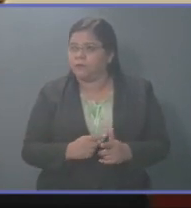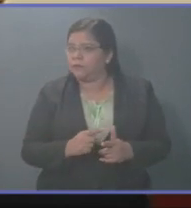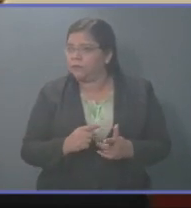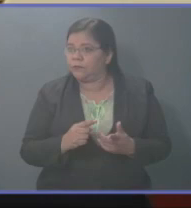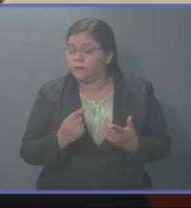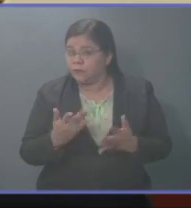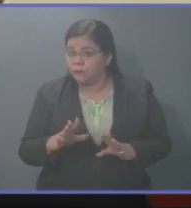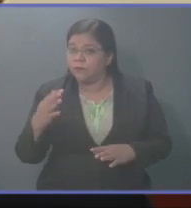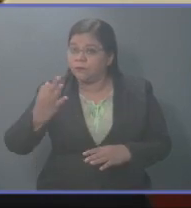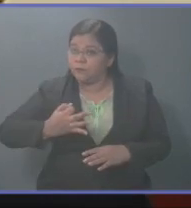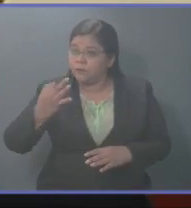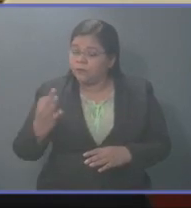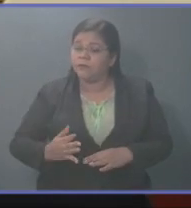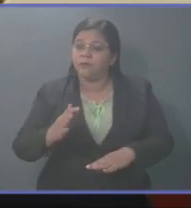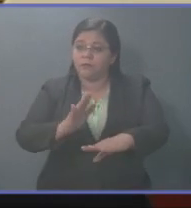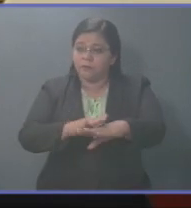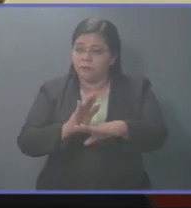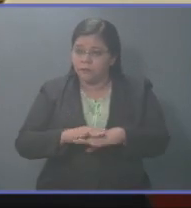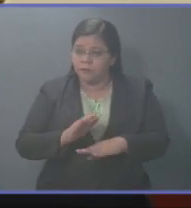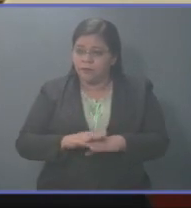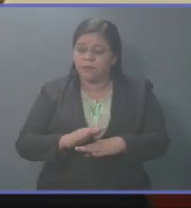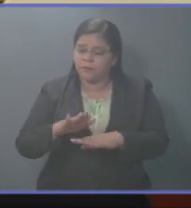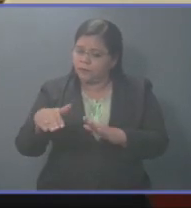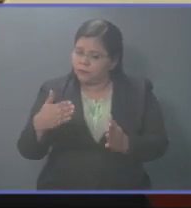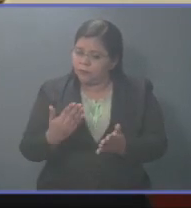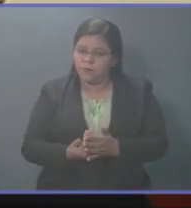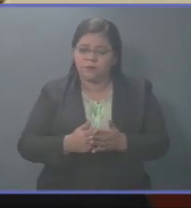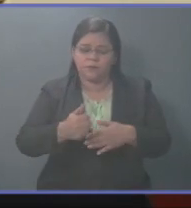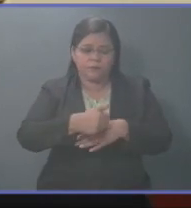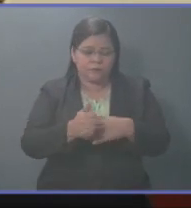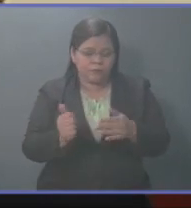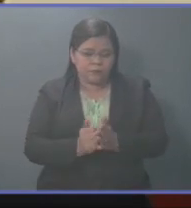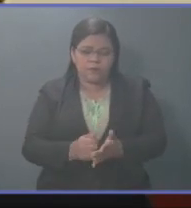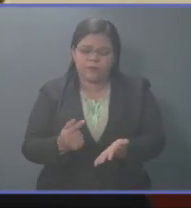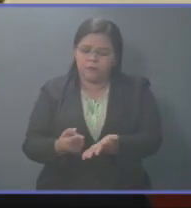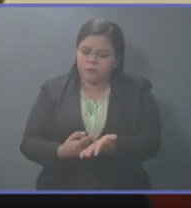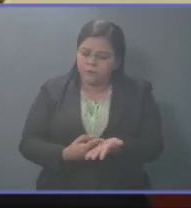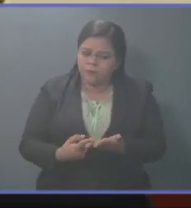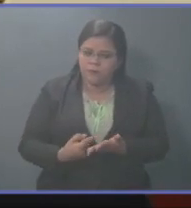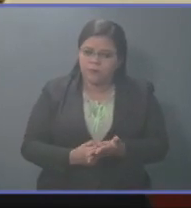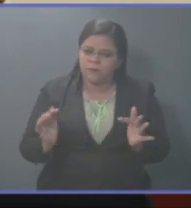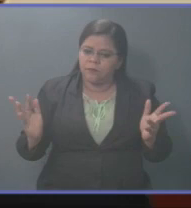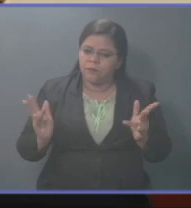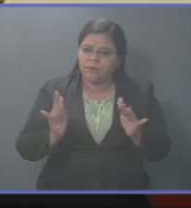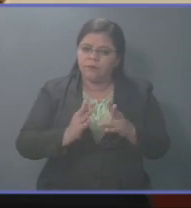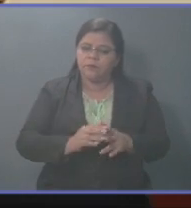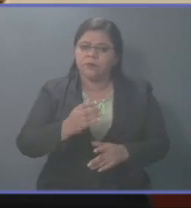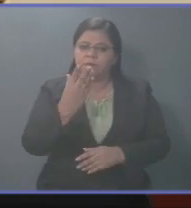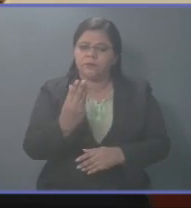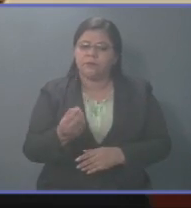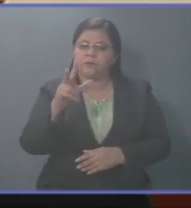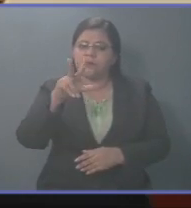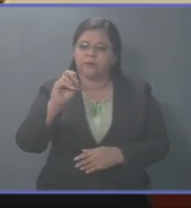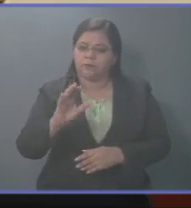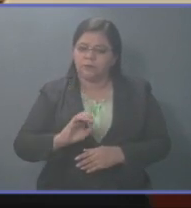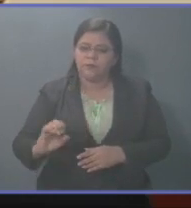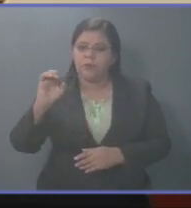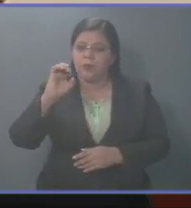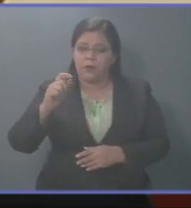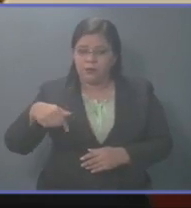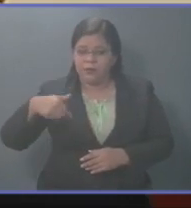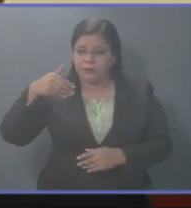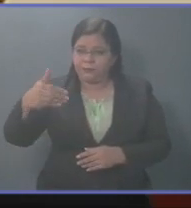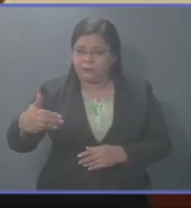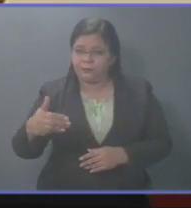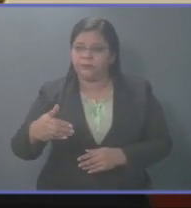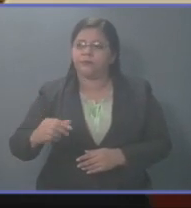necesario consultar, sometió a consideración del Pleno de la Asamblea, en sesión celebrada el día 30 de enero del corriente año,